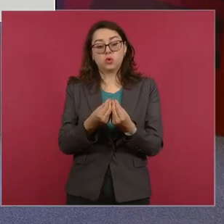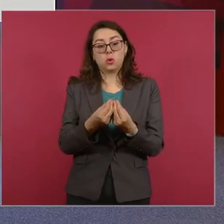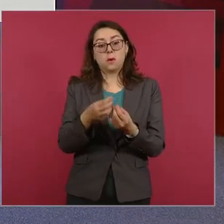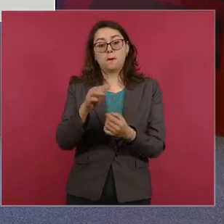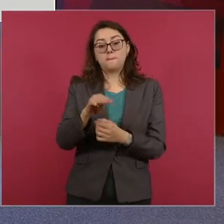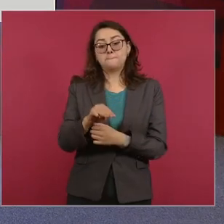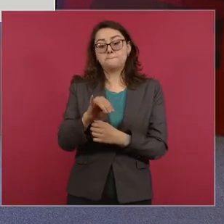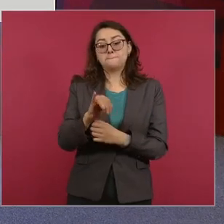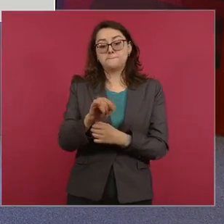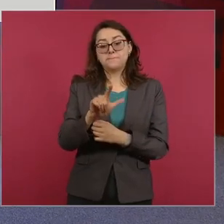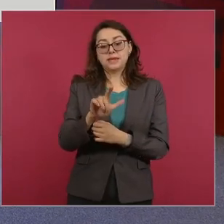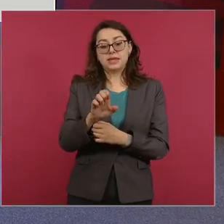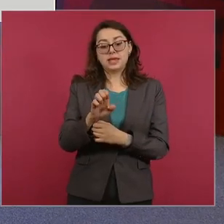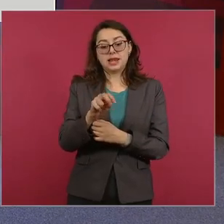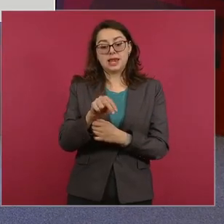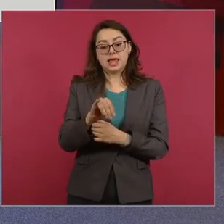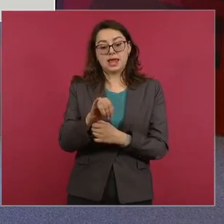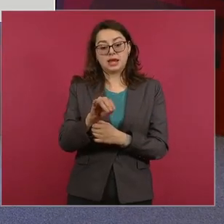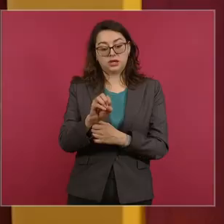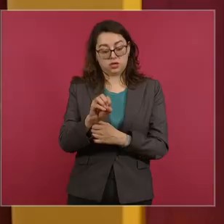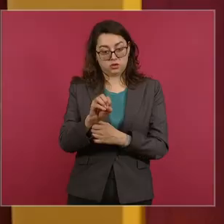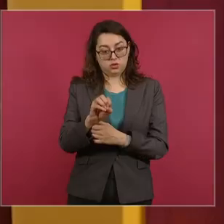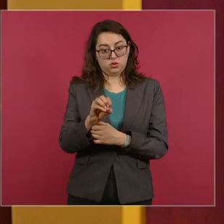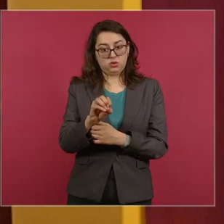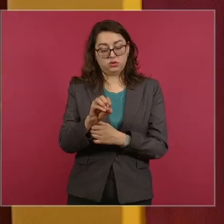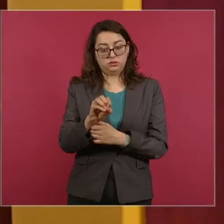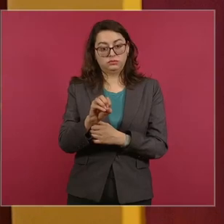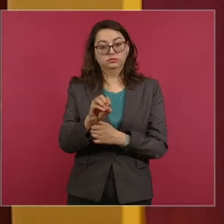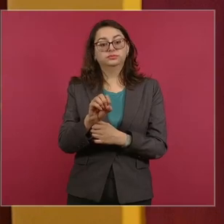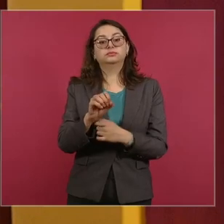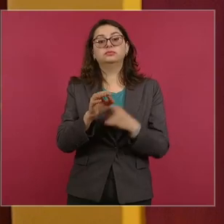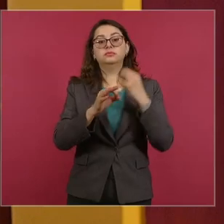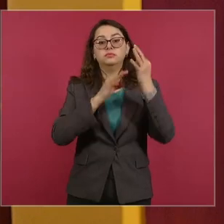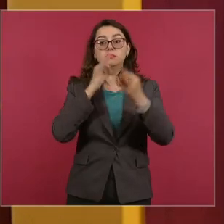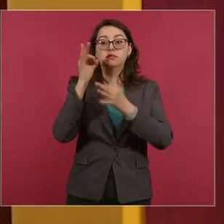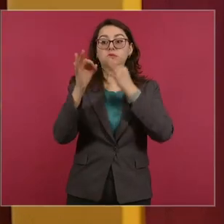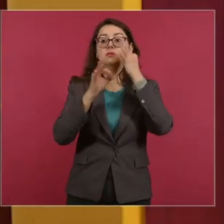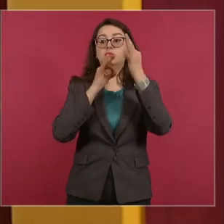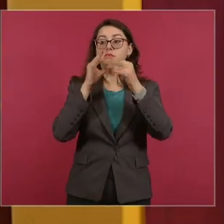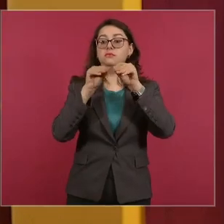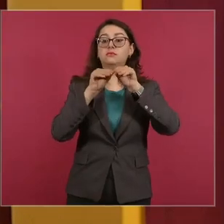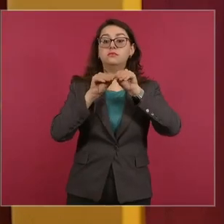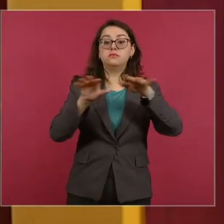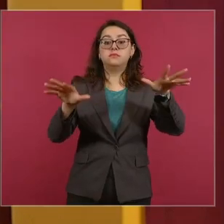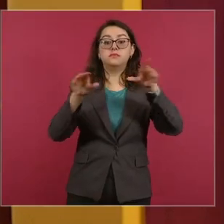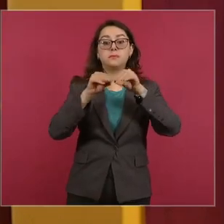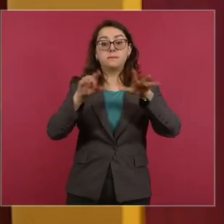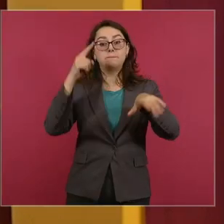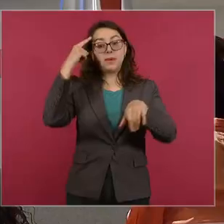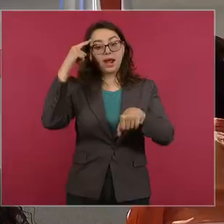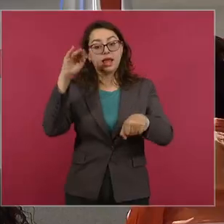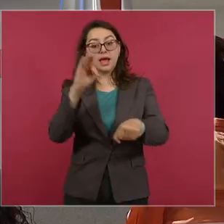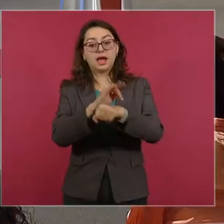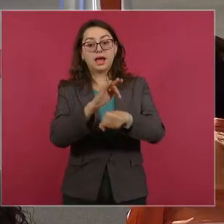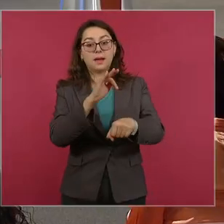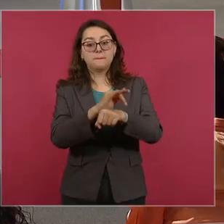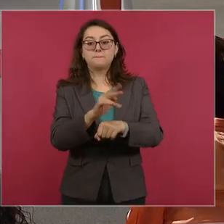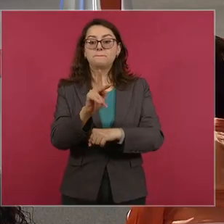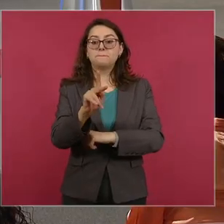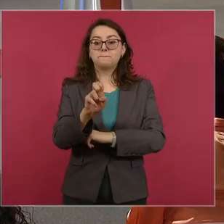porque esta misma empresa con fines propagandísticos para favorecer Enrique Peña Nieto